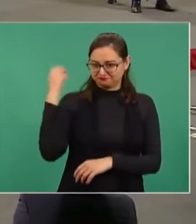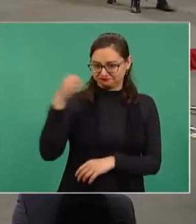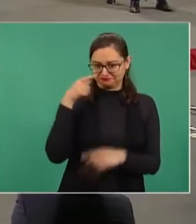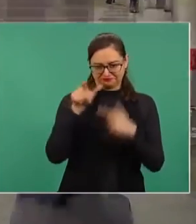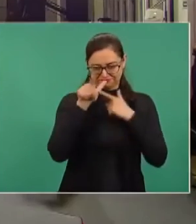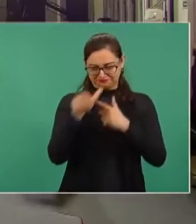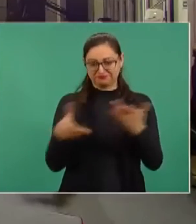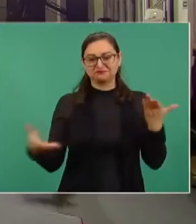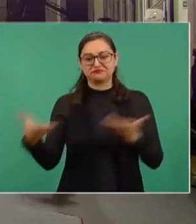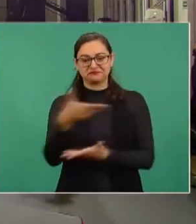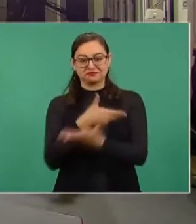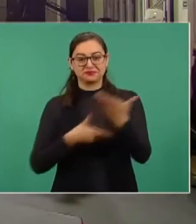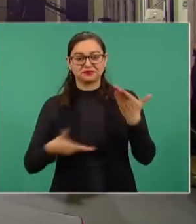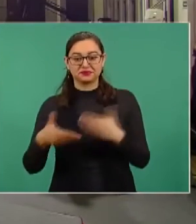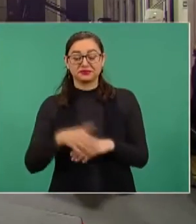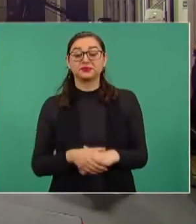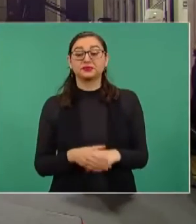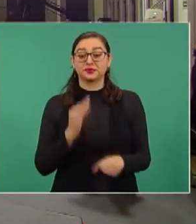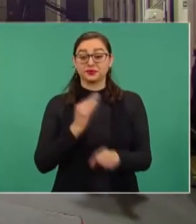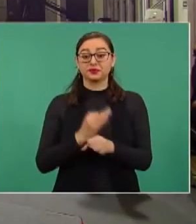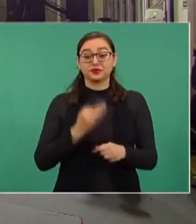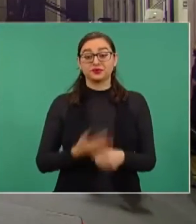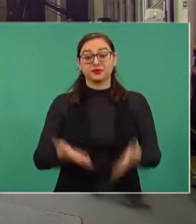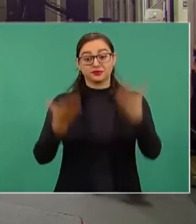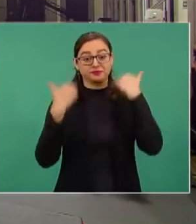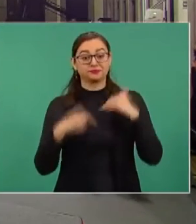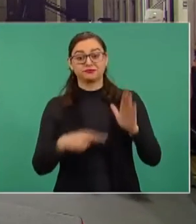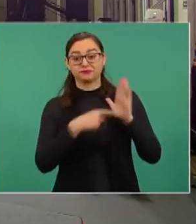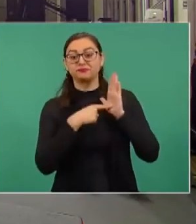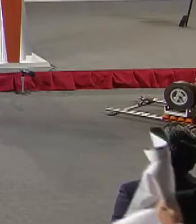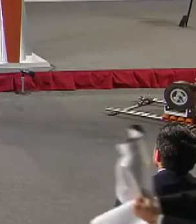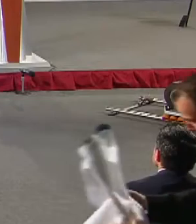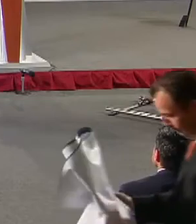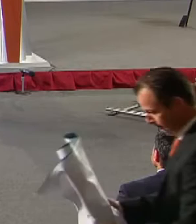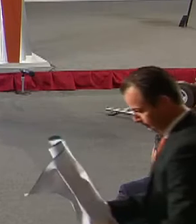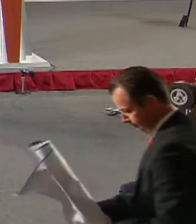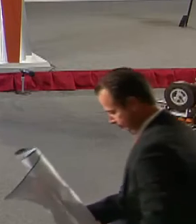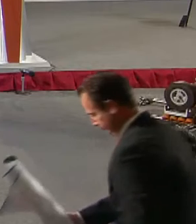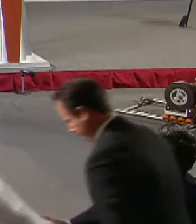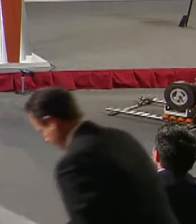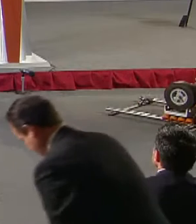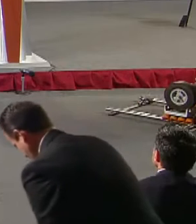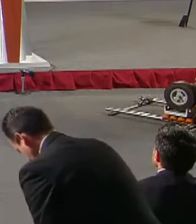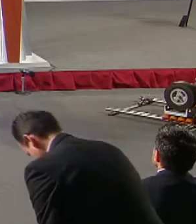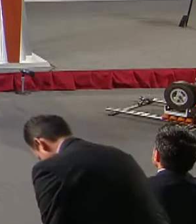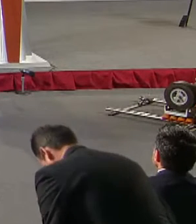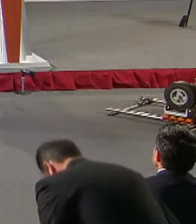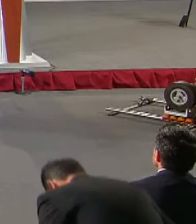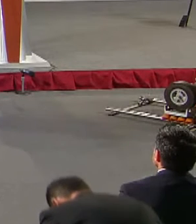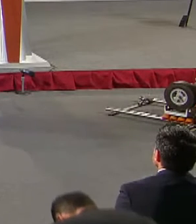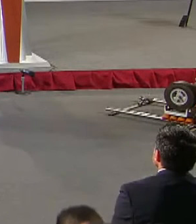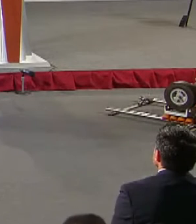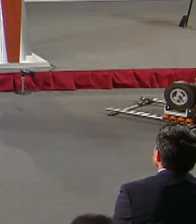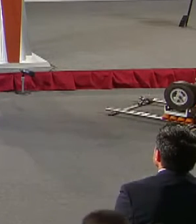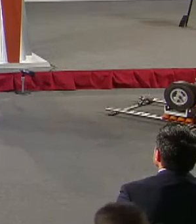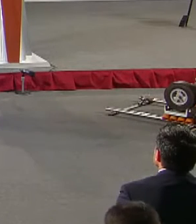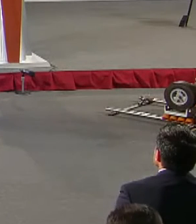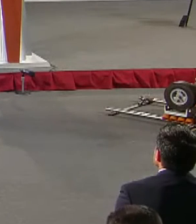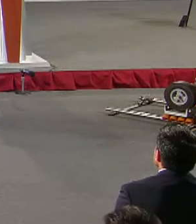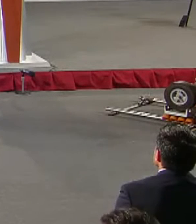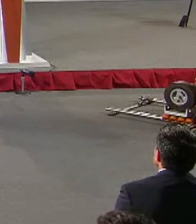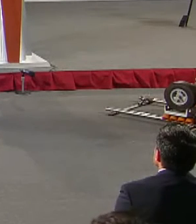en la conferencia matutina de este lunes desde palacio nacional el presidente andrés manuel lópez obrador reconoció a